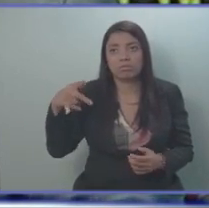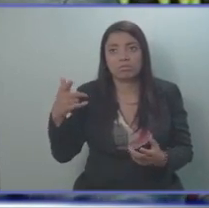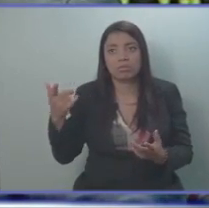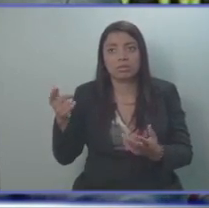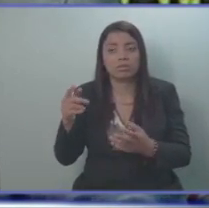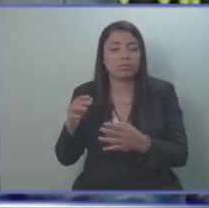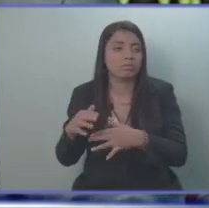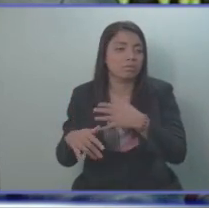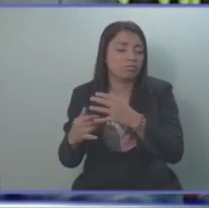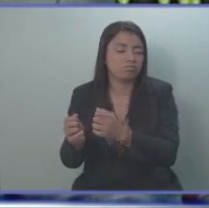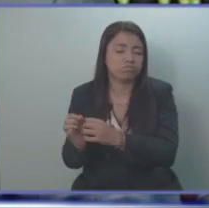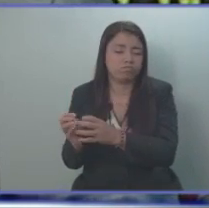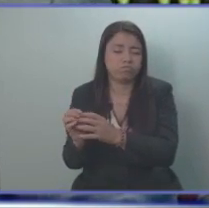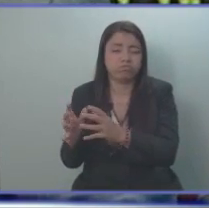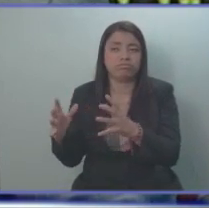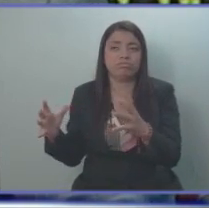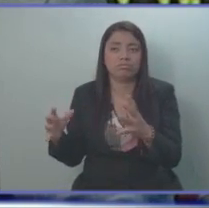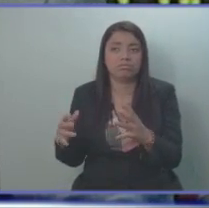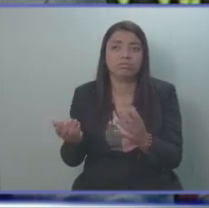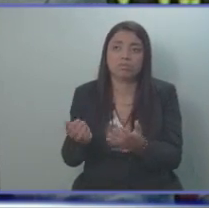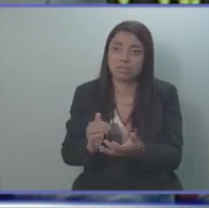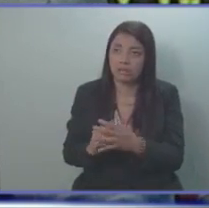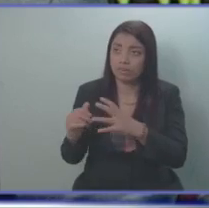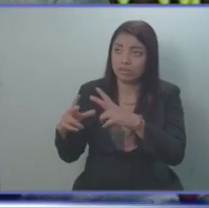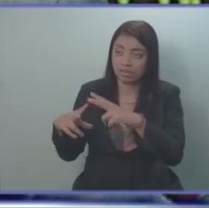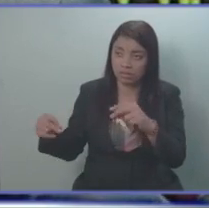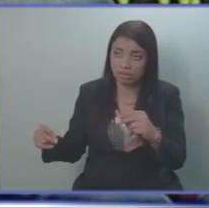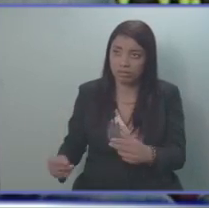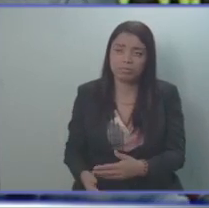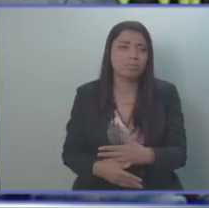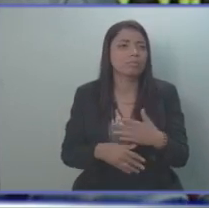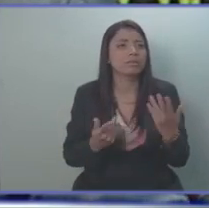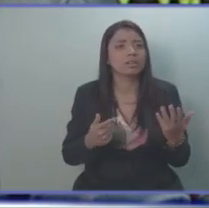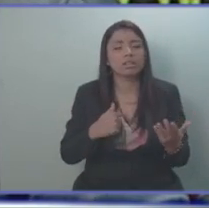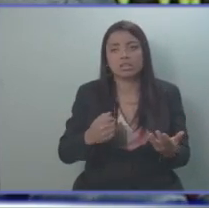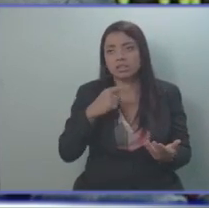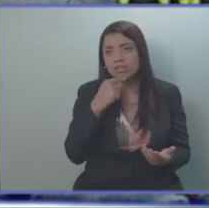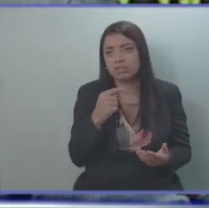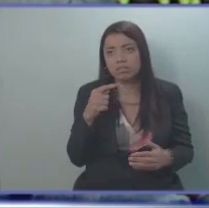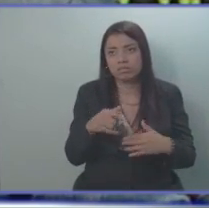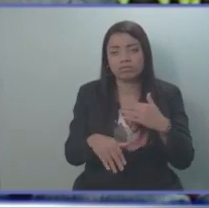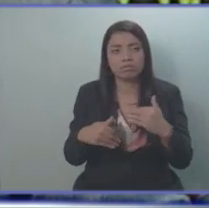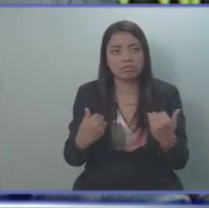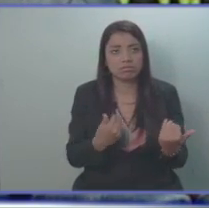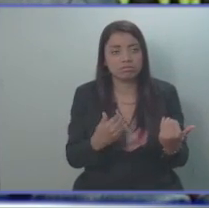incendió de nuevo Nicaragua. Pero ¿quién puso esa mecha?